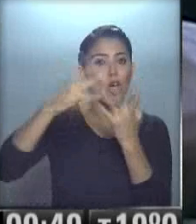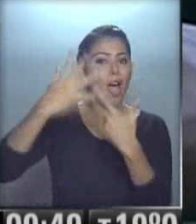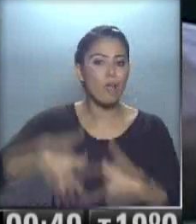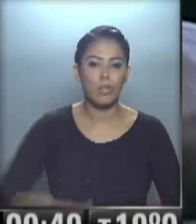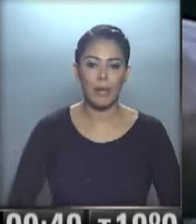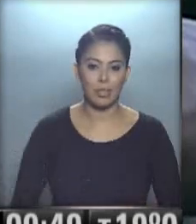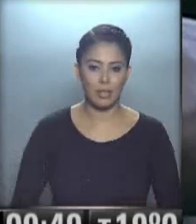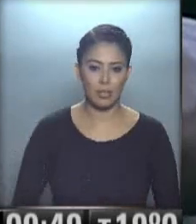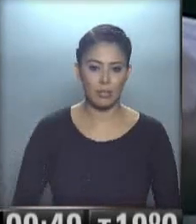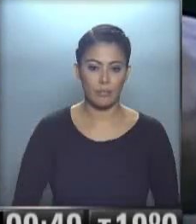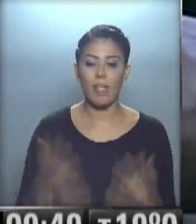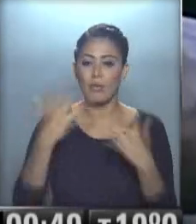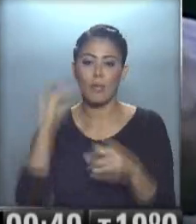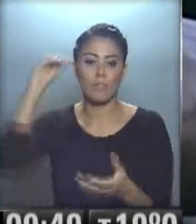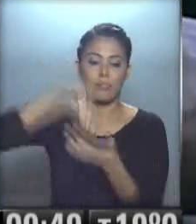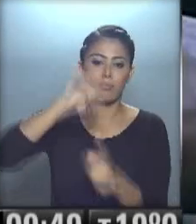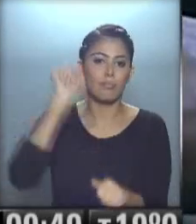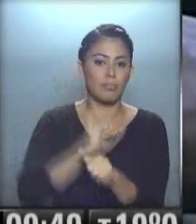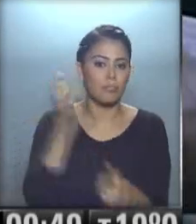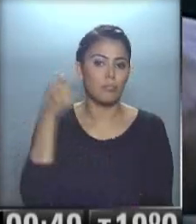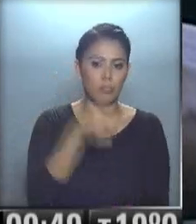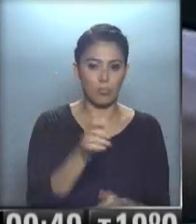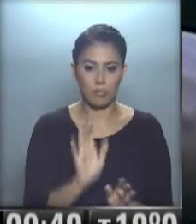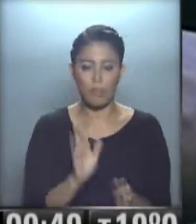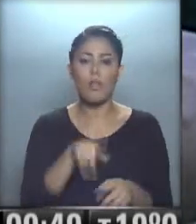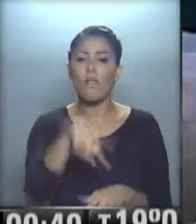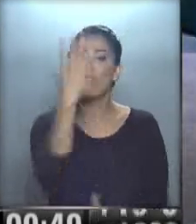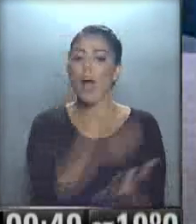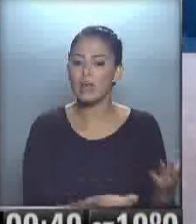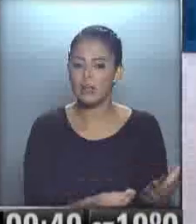automáticamente te involucran en una causa contravencional.